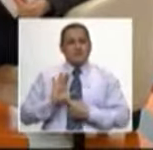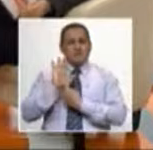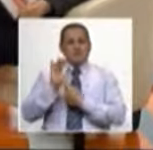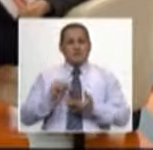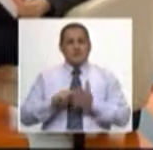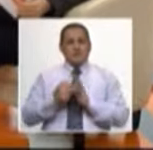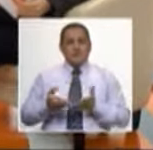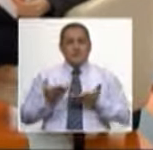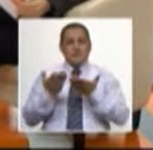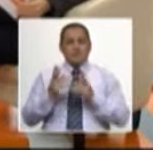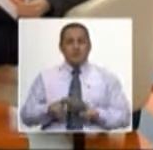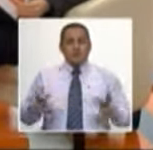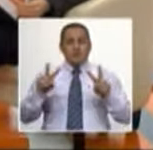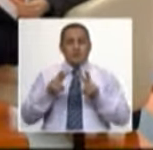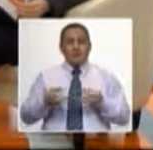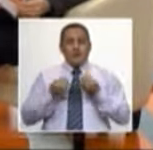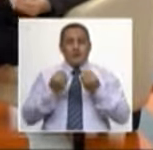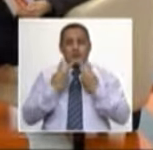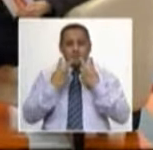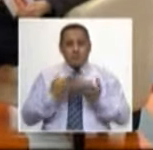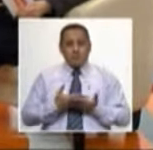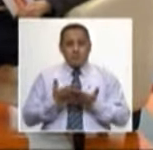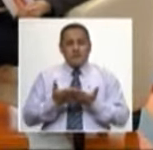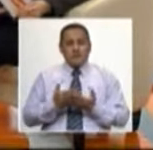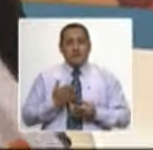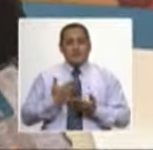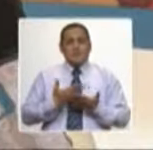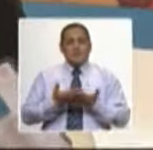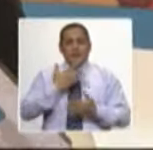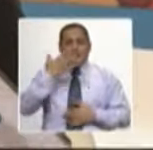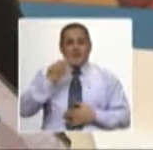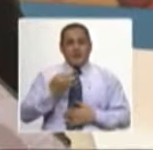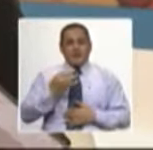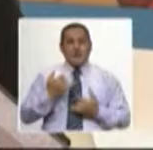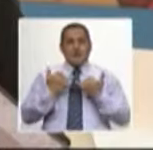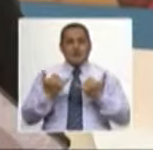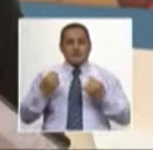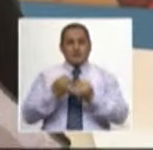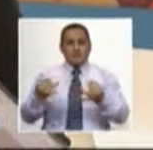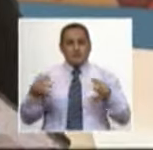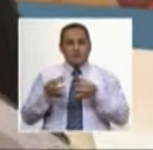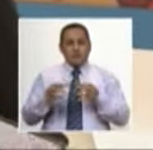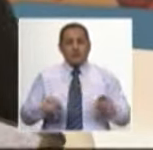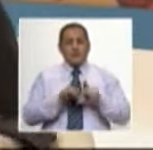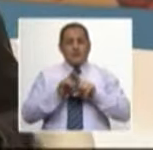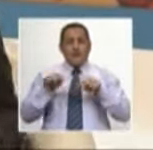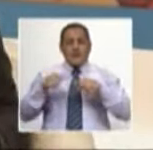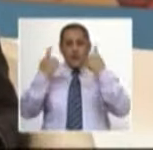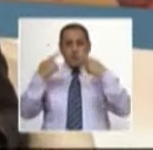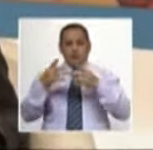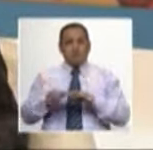una herramienta, ¿no?, para contribuir a la autenticidad y a la legitimidad de las instituciones, en tanto allí se toman